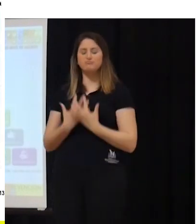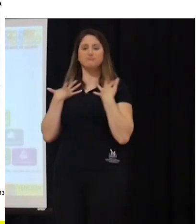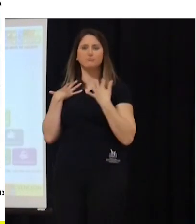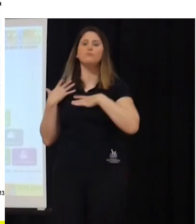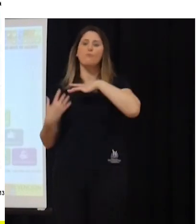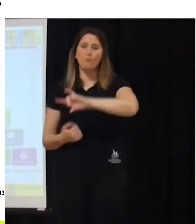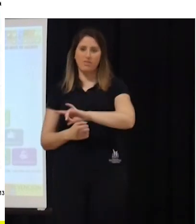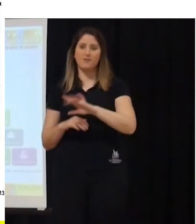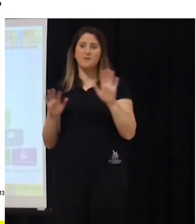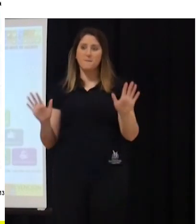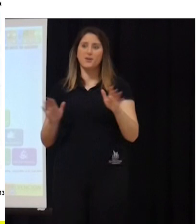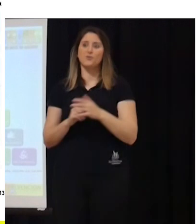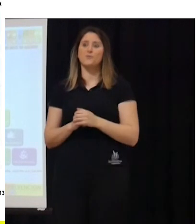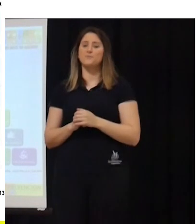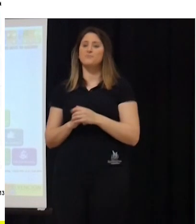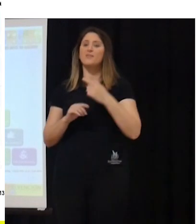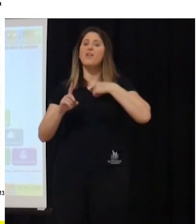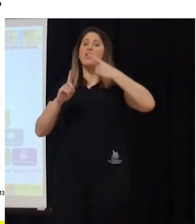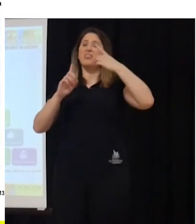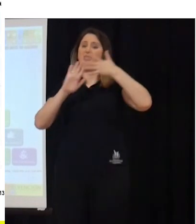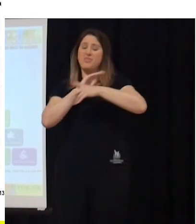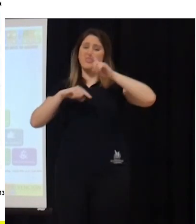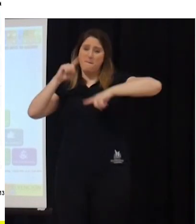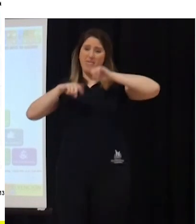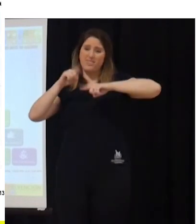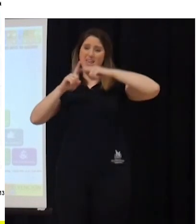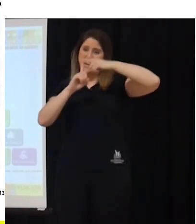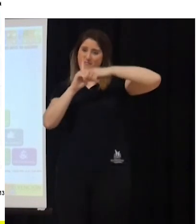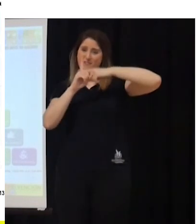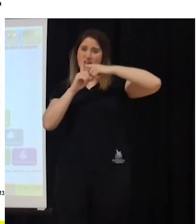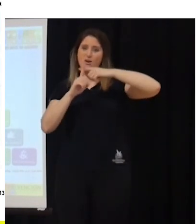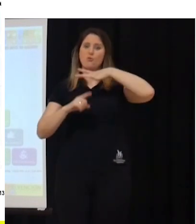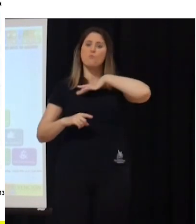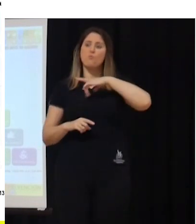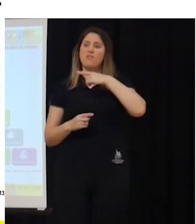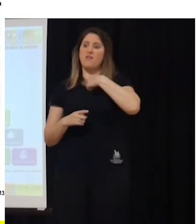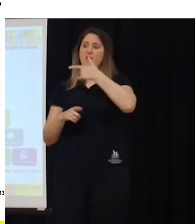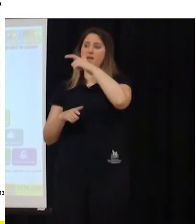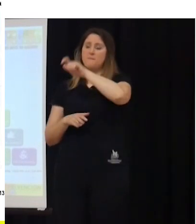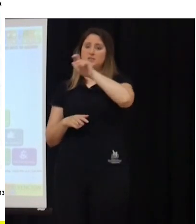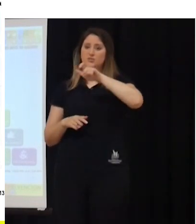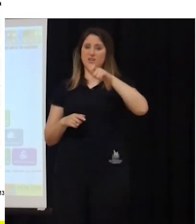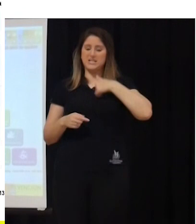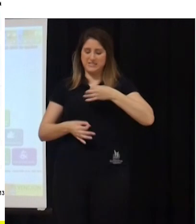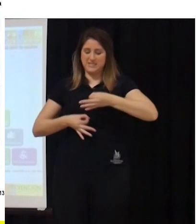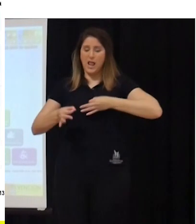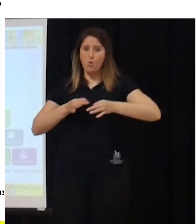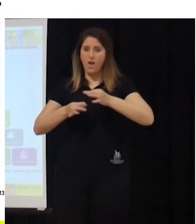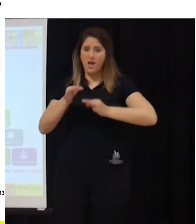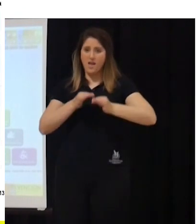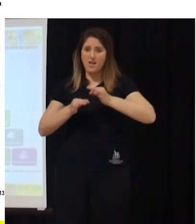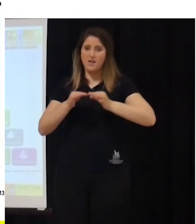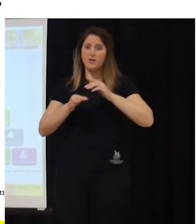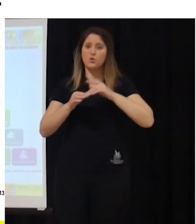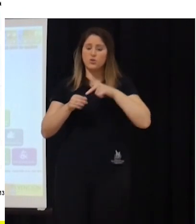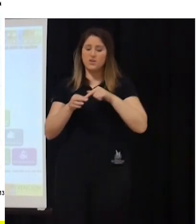destino, en mayor o menor medida, está condicionado a pasar por un cáncer. Nuestras células, a